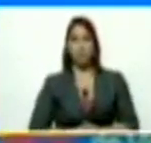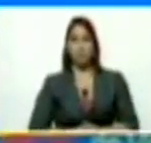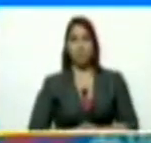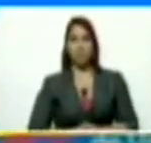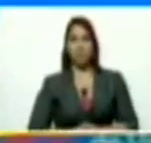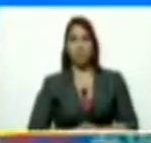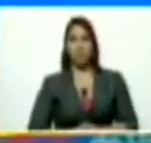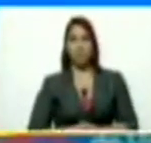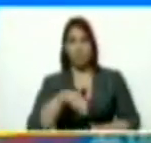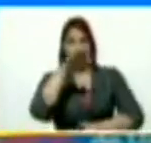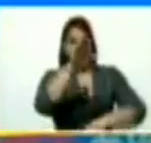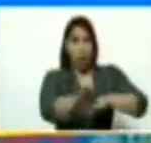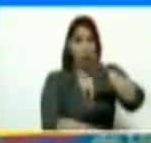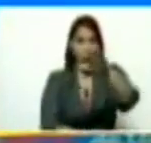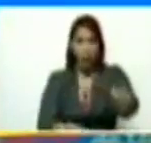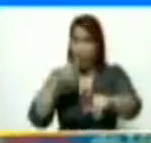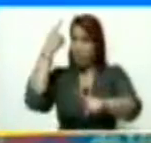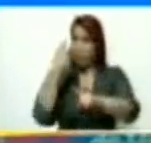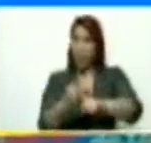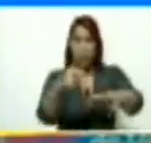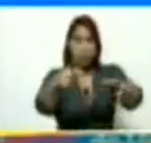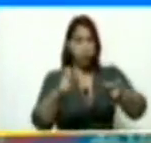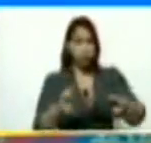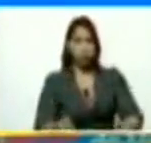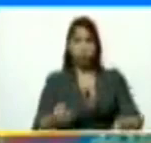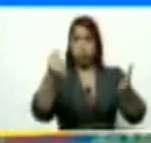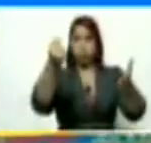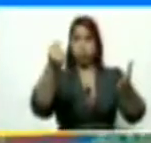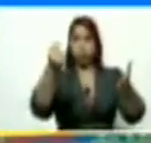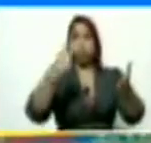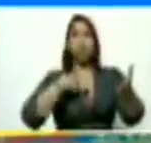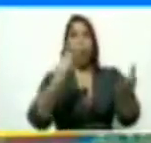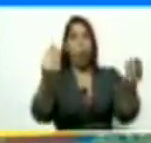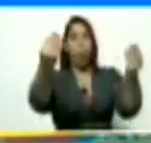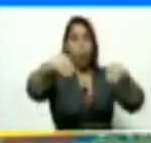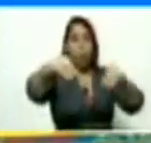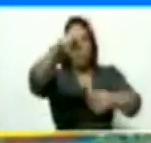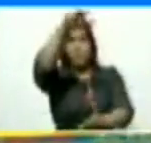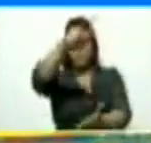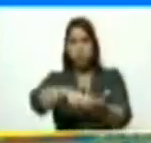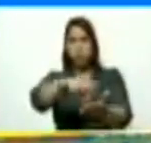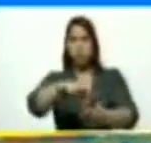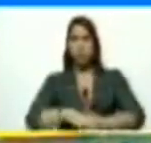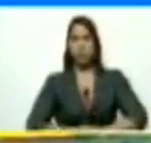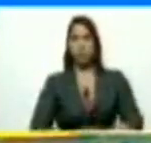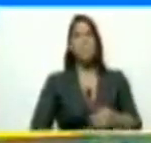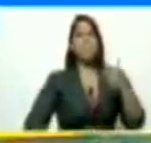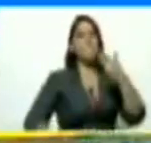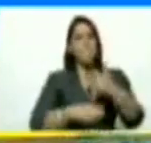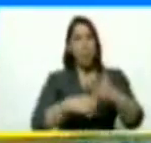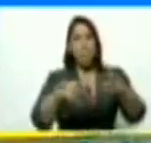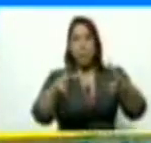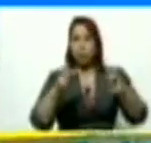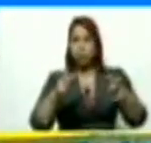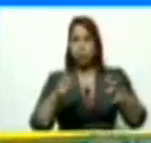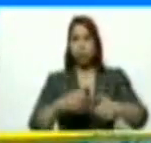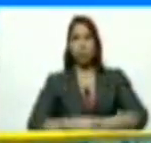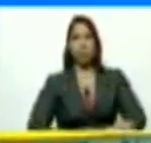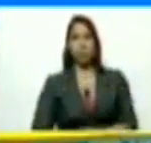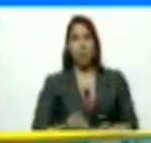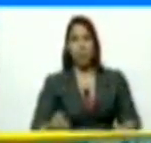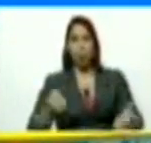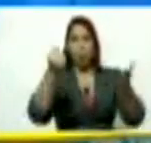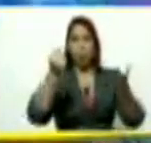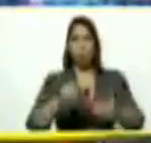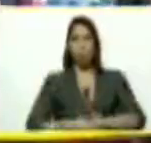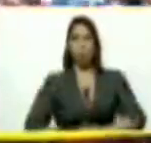Vamos a la recuperación salarial de todas las tablas salariales, manifestó, controlando la inflación, el tipo de cambio que no se